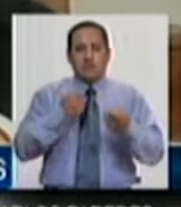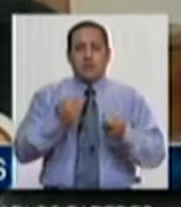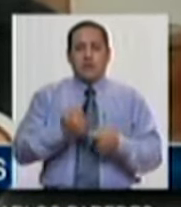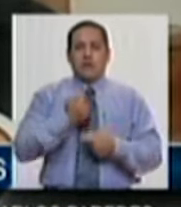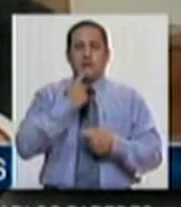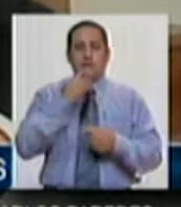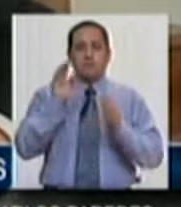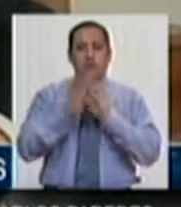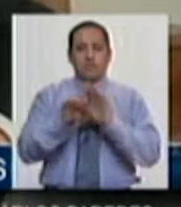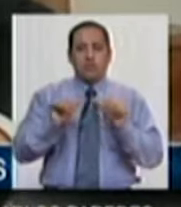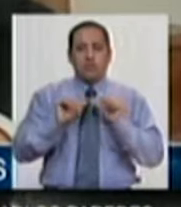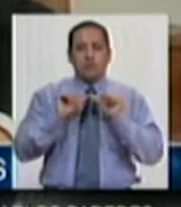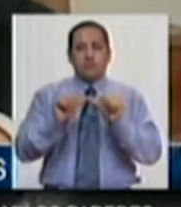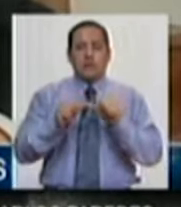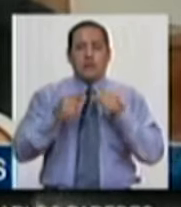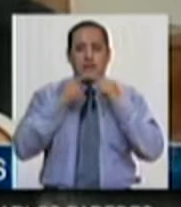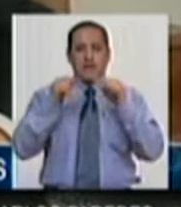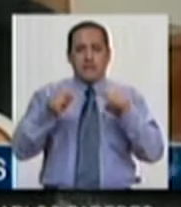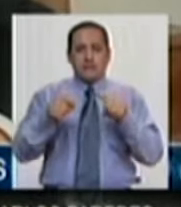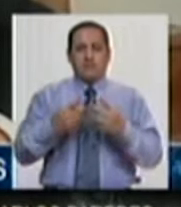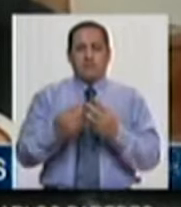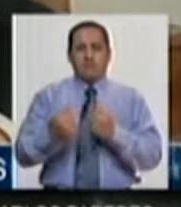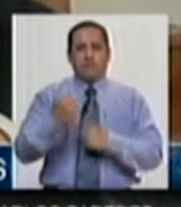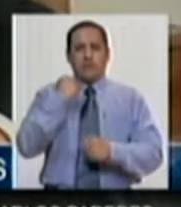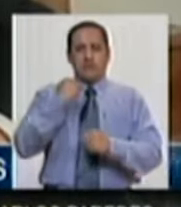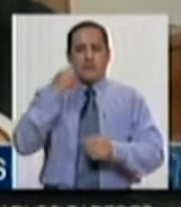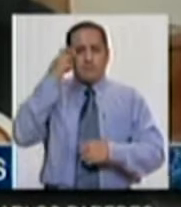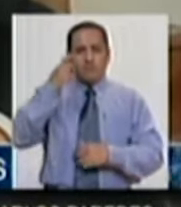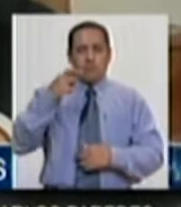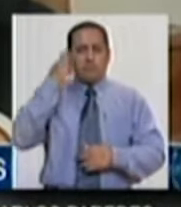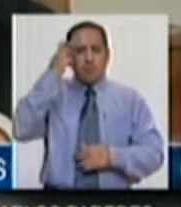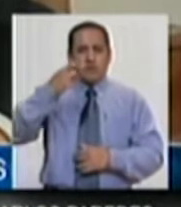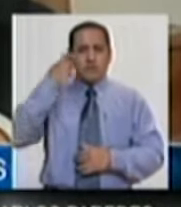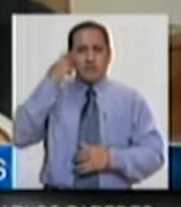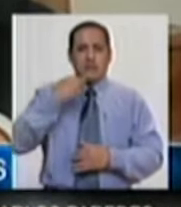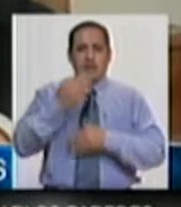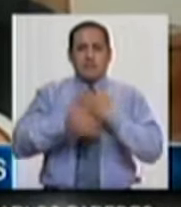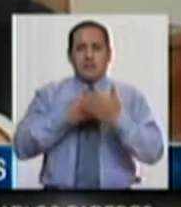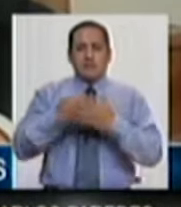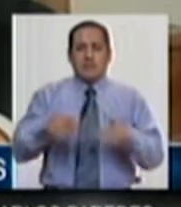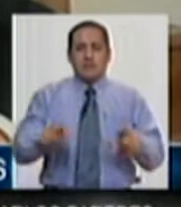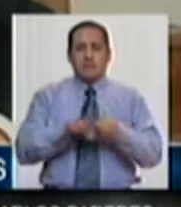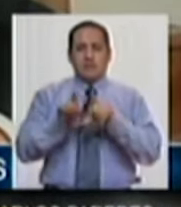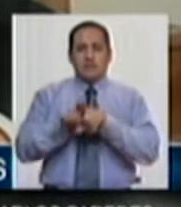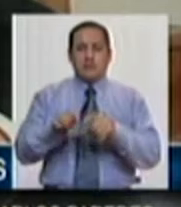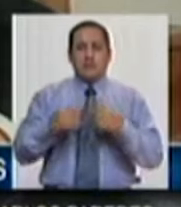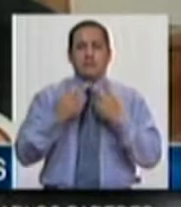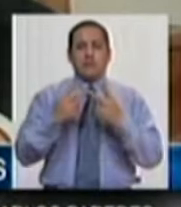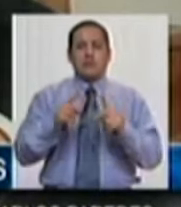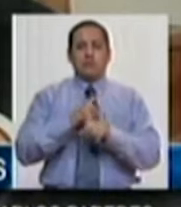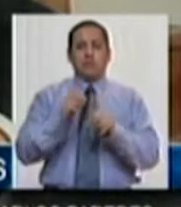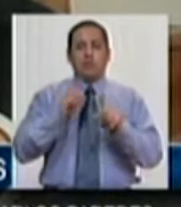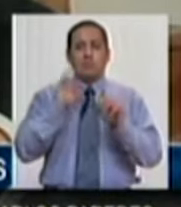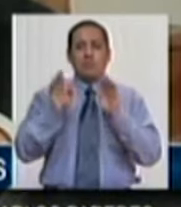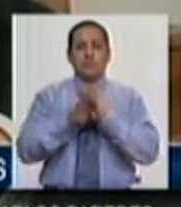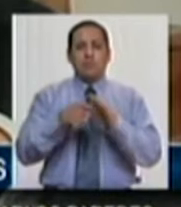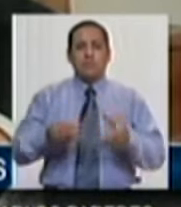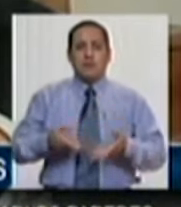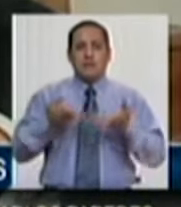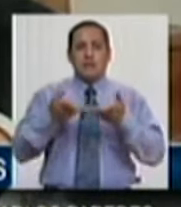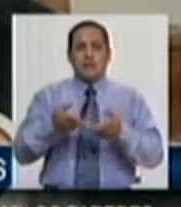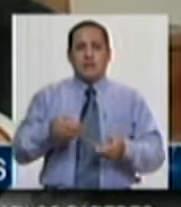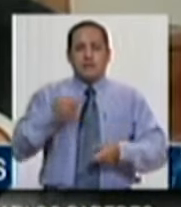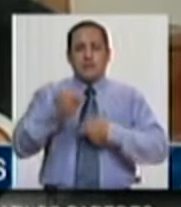ser continuar con esta agresiva política de expansión de la infraestructura, ¿no? Para seguir contribuyendo